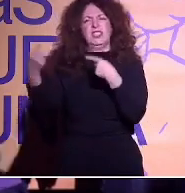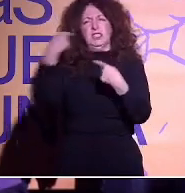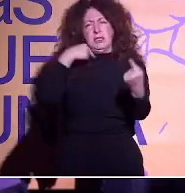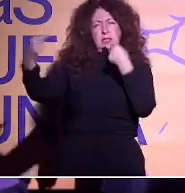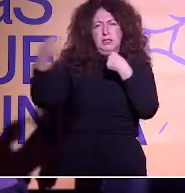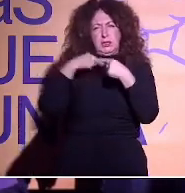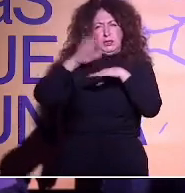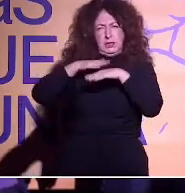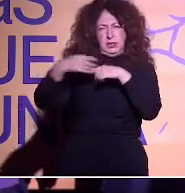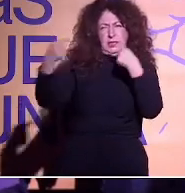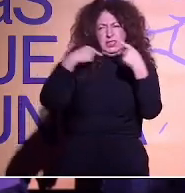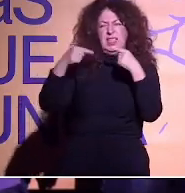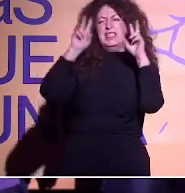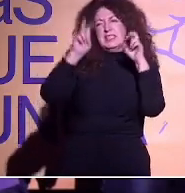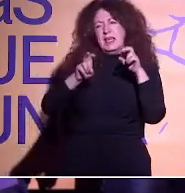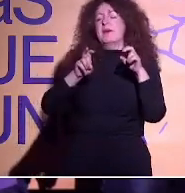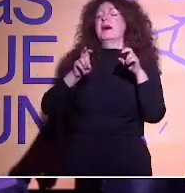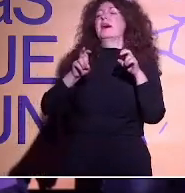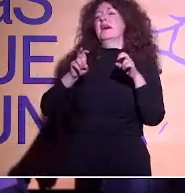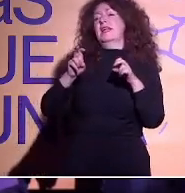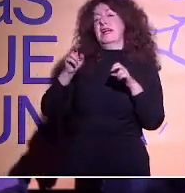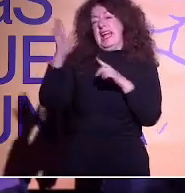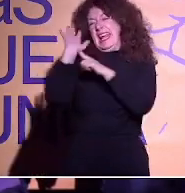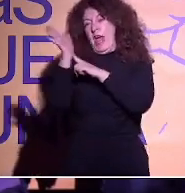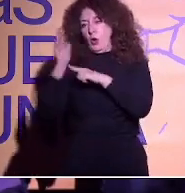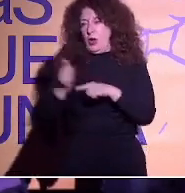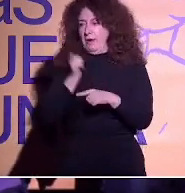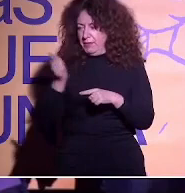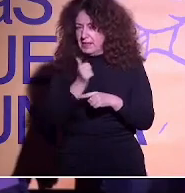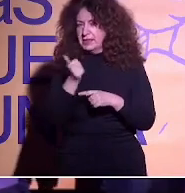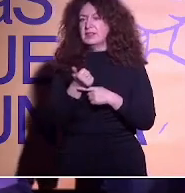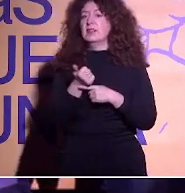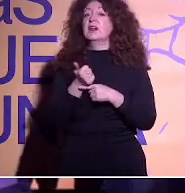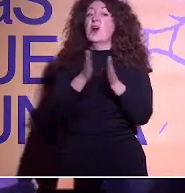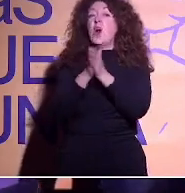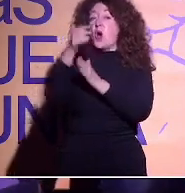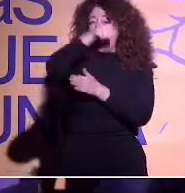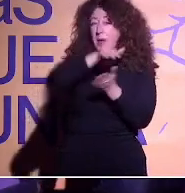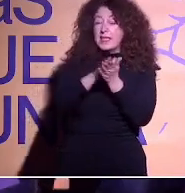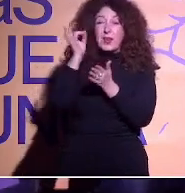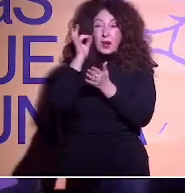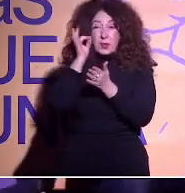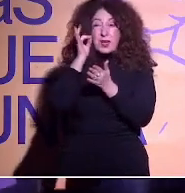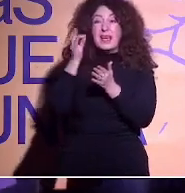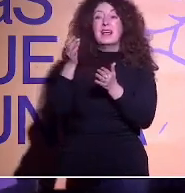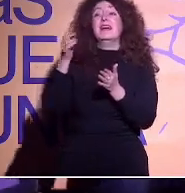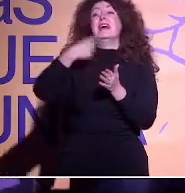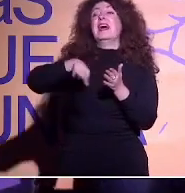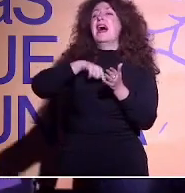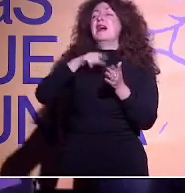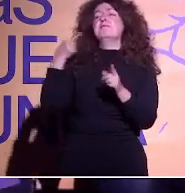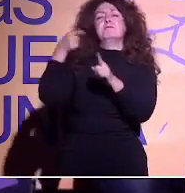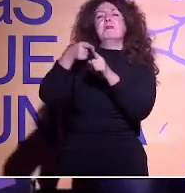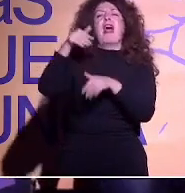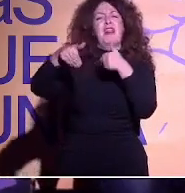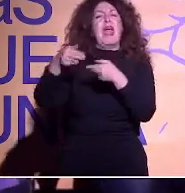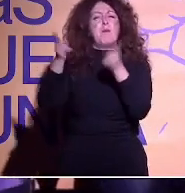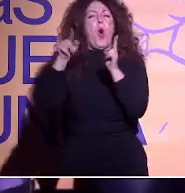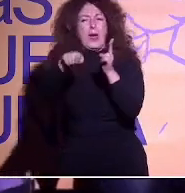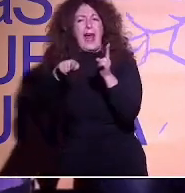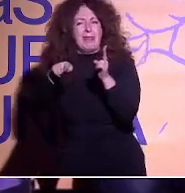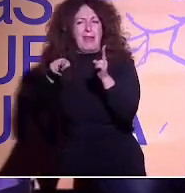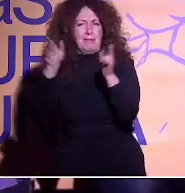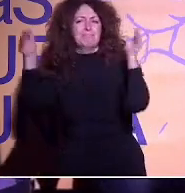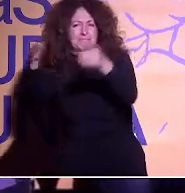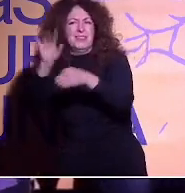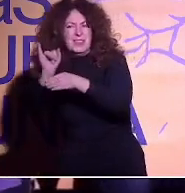acusaron en el falso caso neurona el daño compañeros y compañeras es a la democracia no es a podemos es